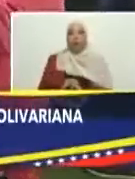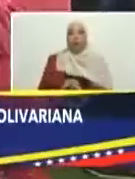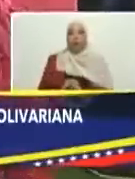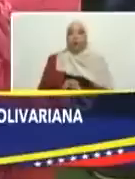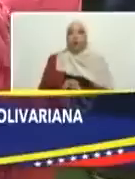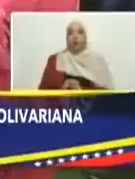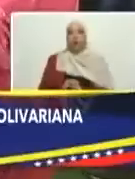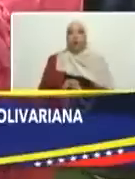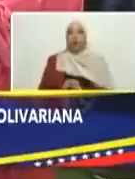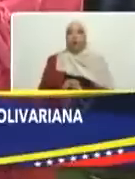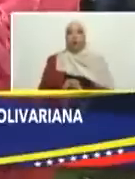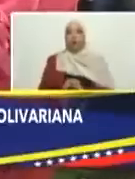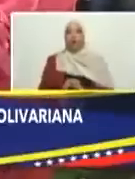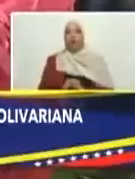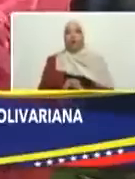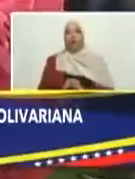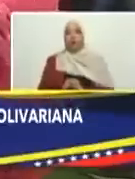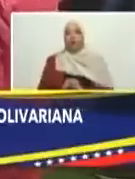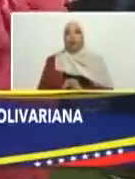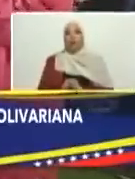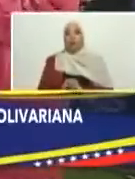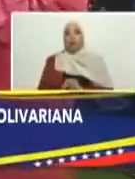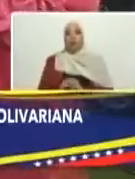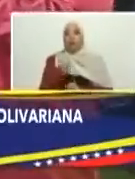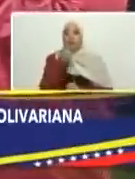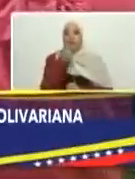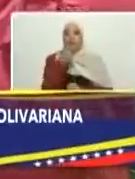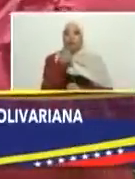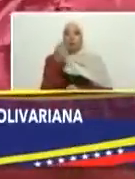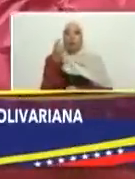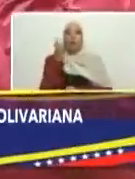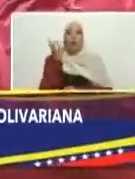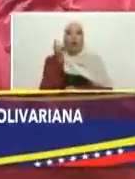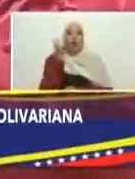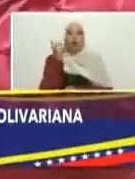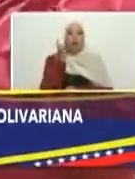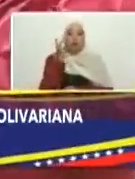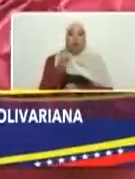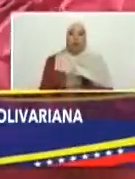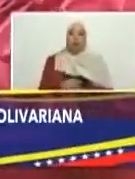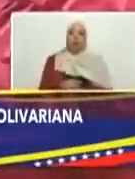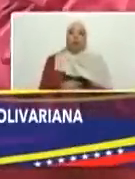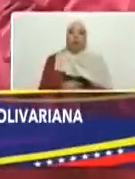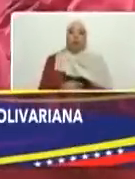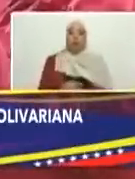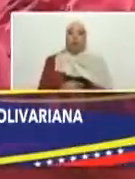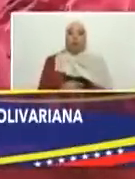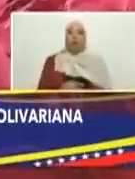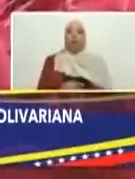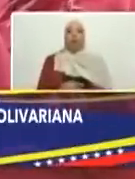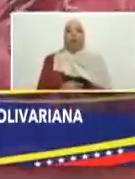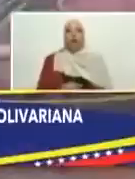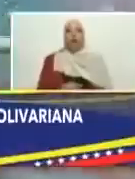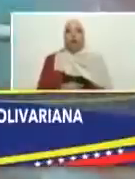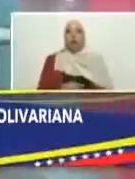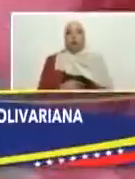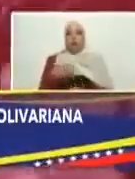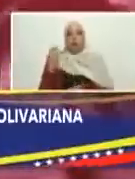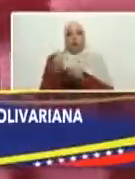juveniles de tilapia. Este es cangrejo azul. Cangrejo azul. Esta es parte de los pardos, presidente,